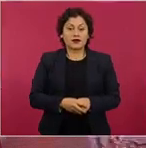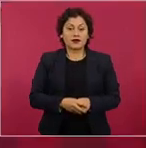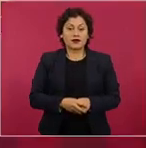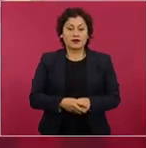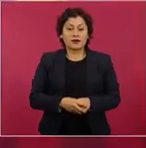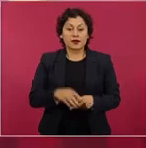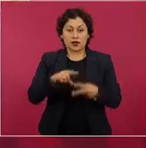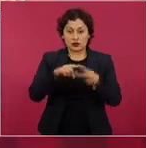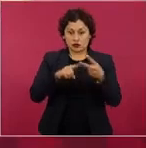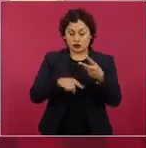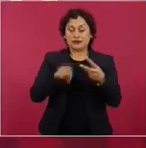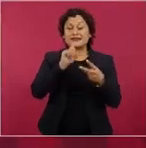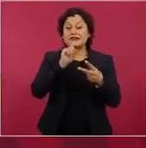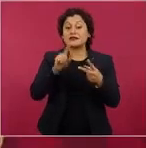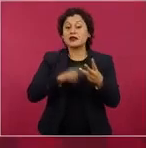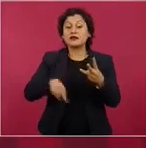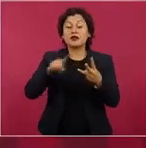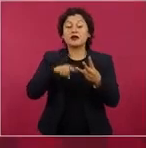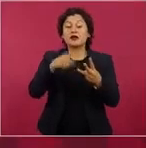director